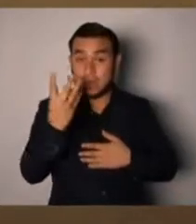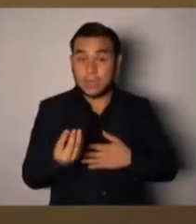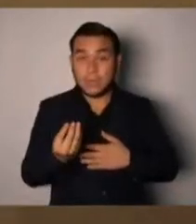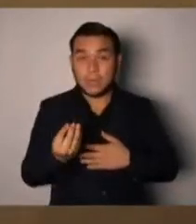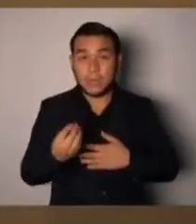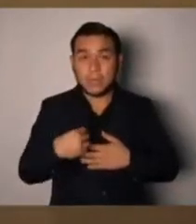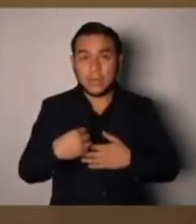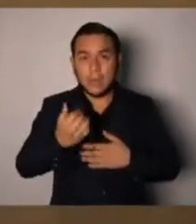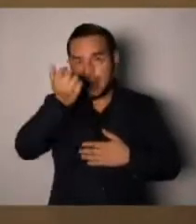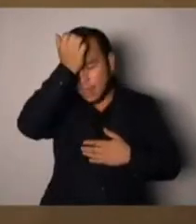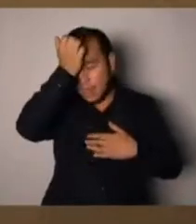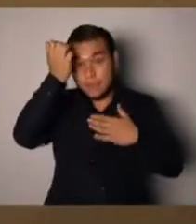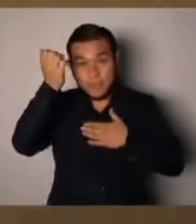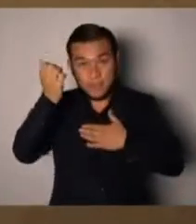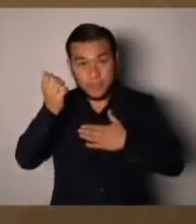culpa